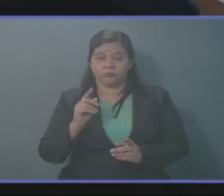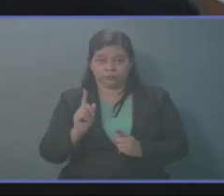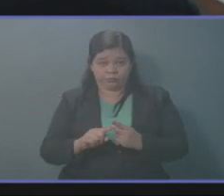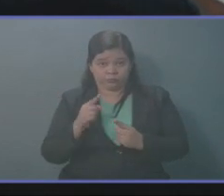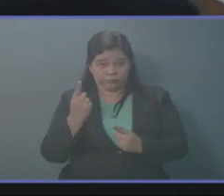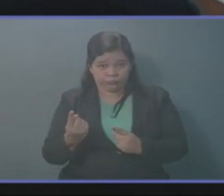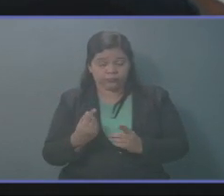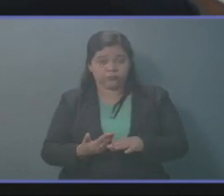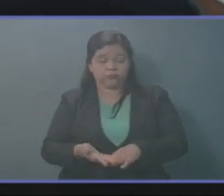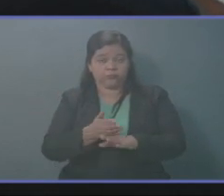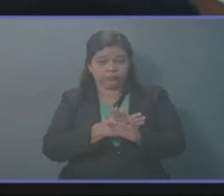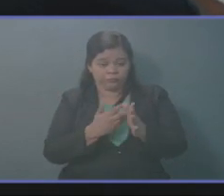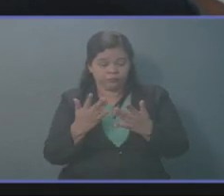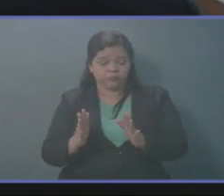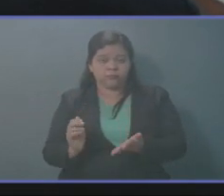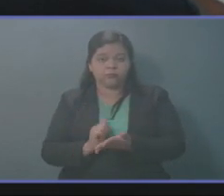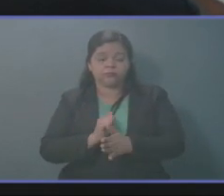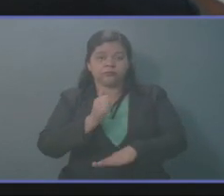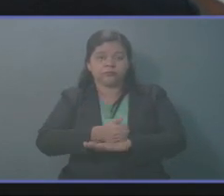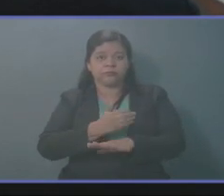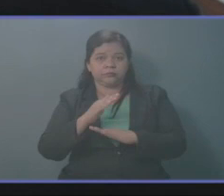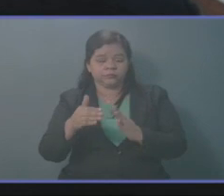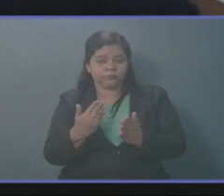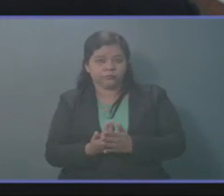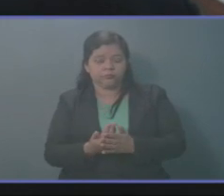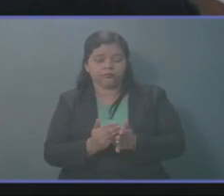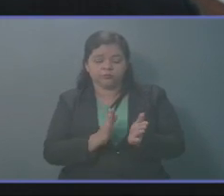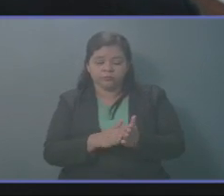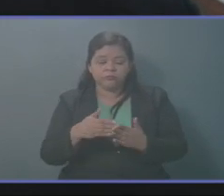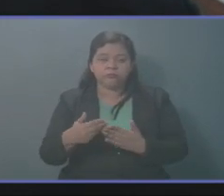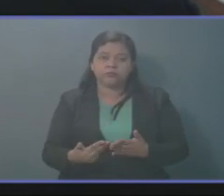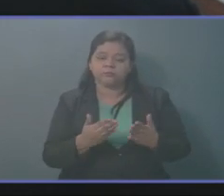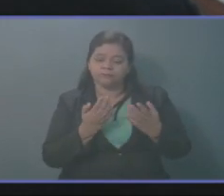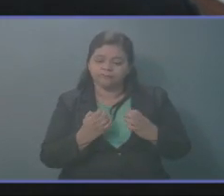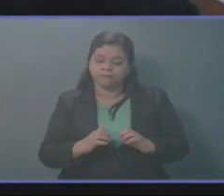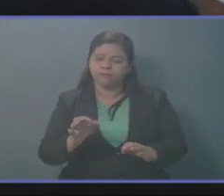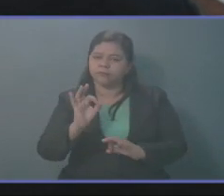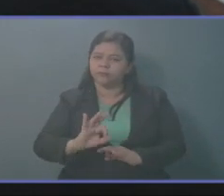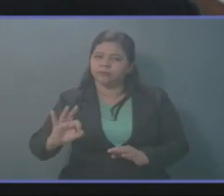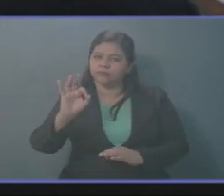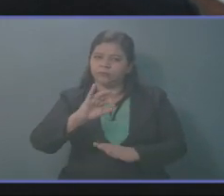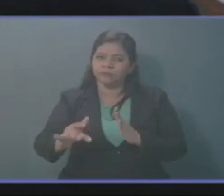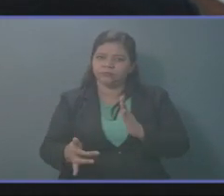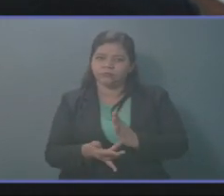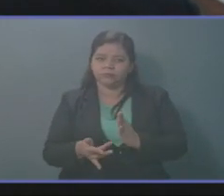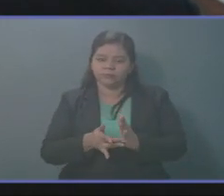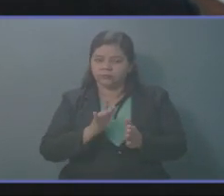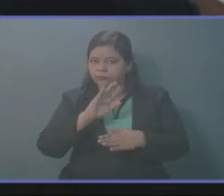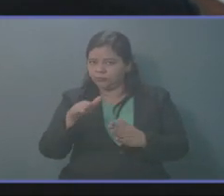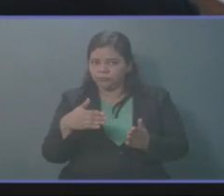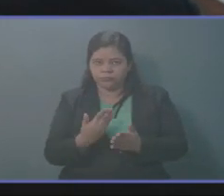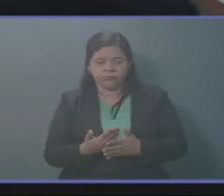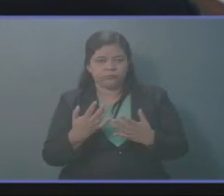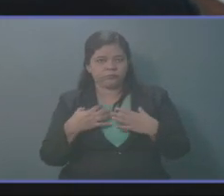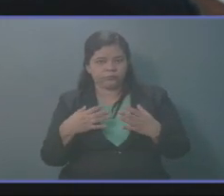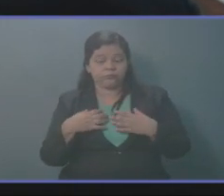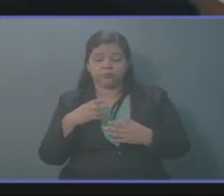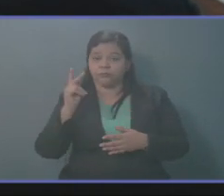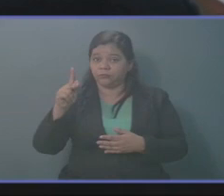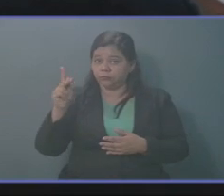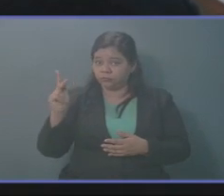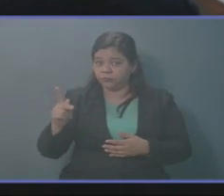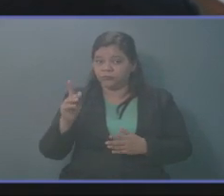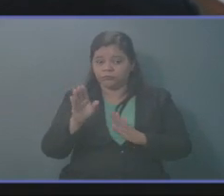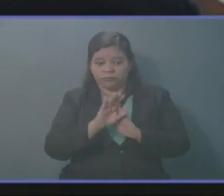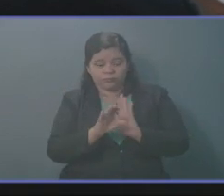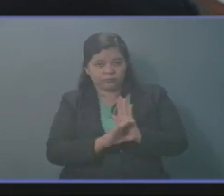prioridades establecidas en nuestro Plan Estratégico 1924 es mejorar el acceso a las tecnologías a lo largo de la vida, con pedagogía y currículos pertinentes e